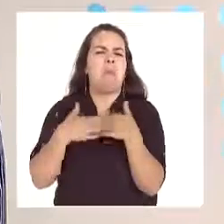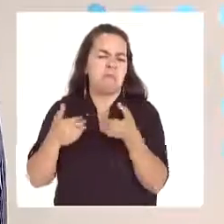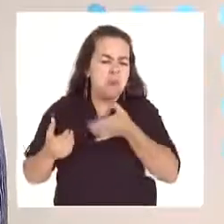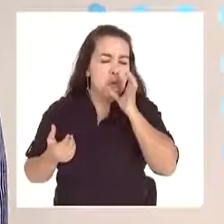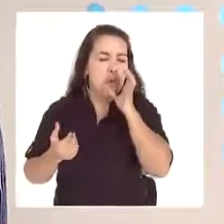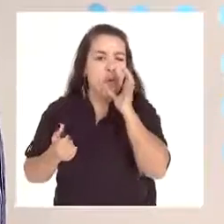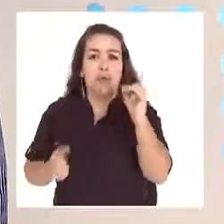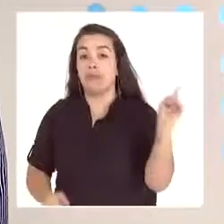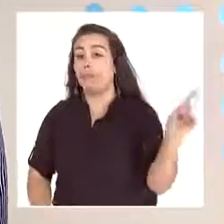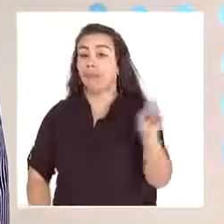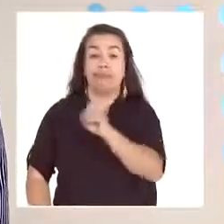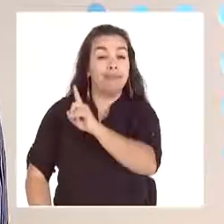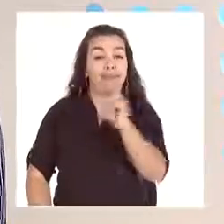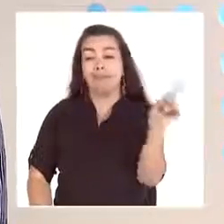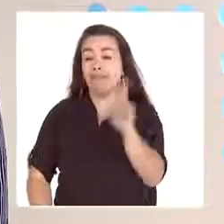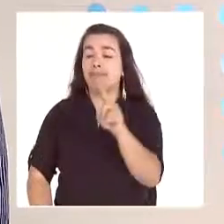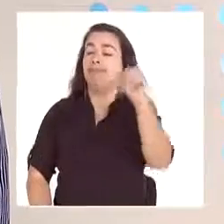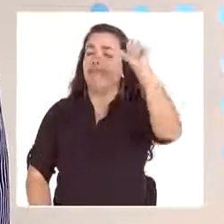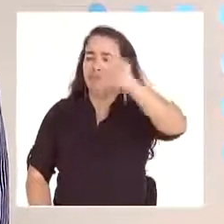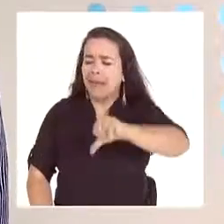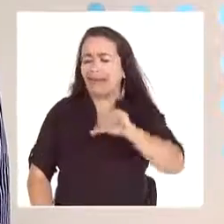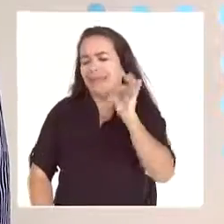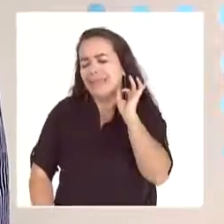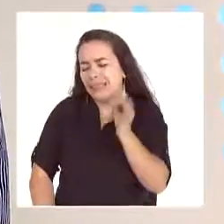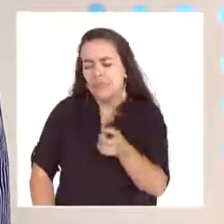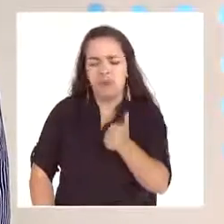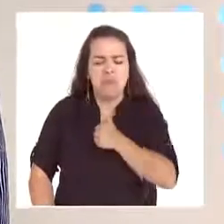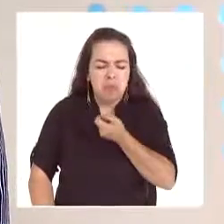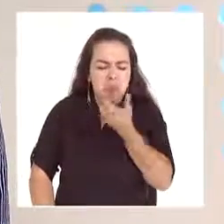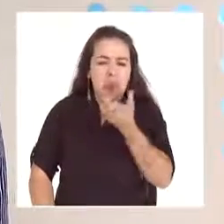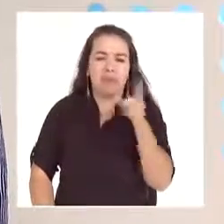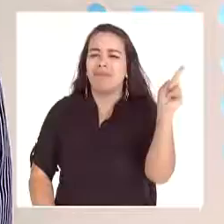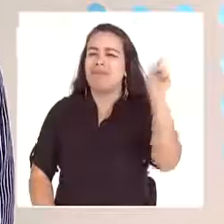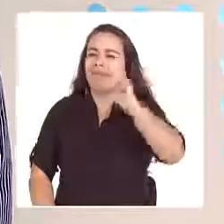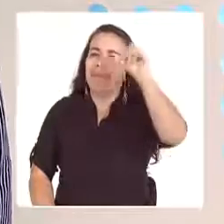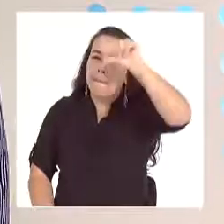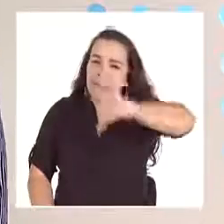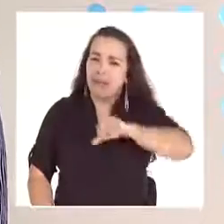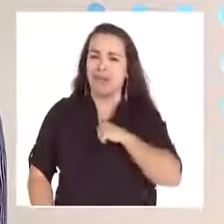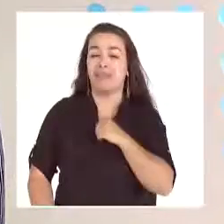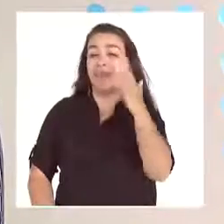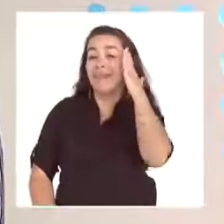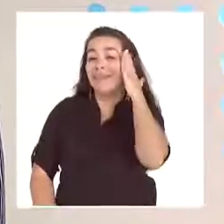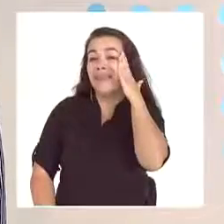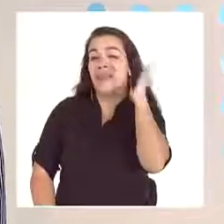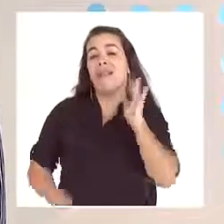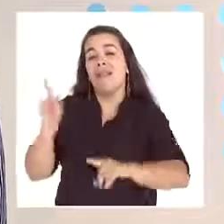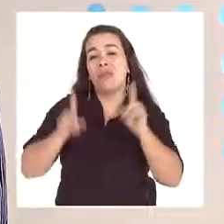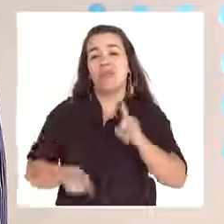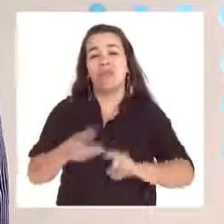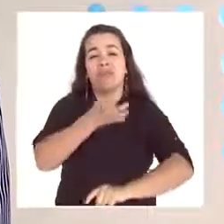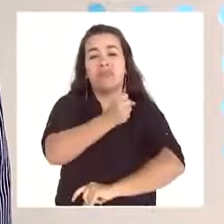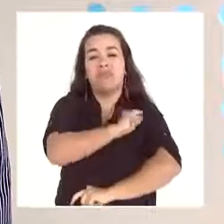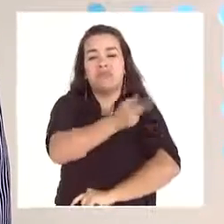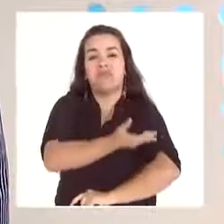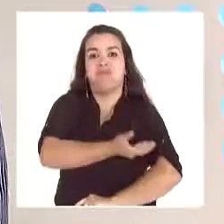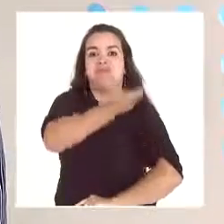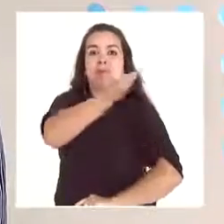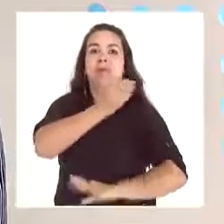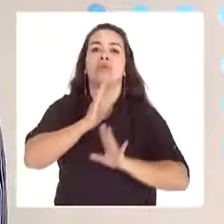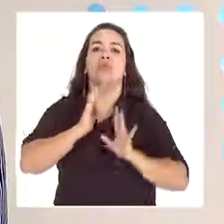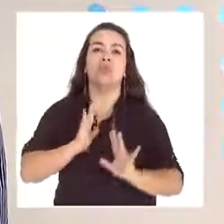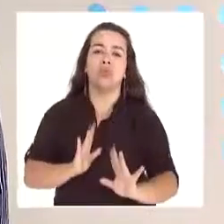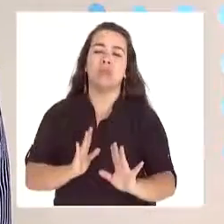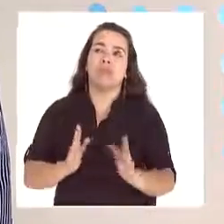generales siempre sale mal. Hay pacientes que tienen hipertensión por enfermedad